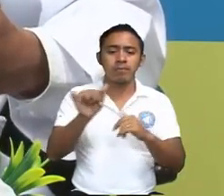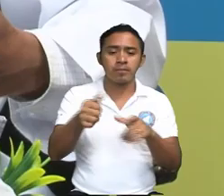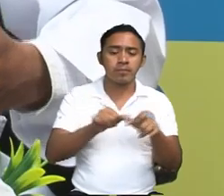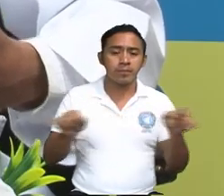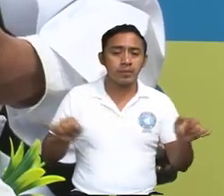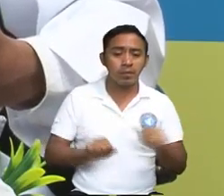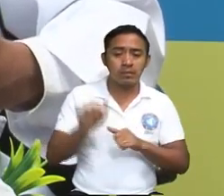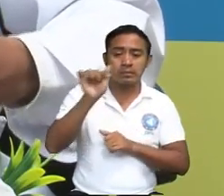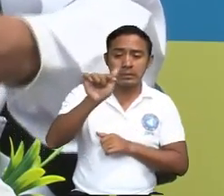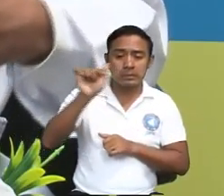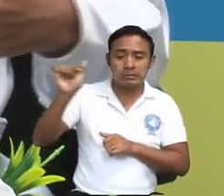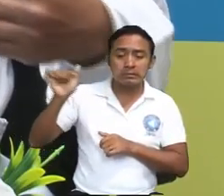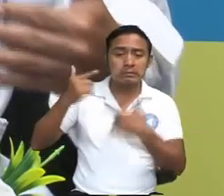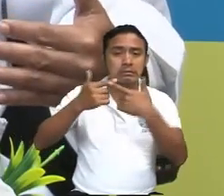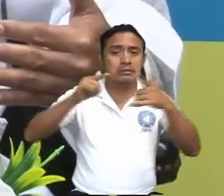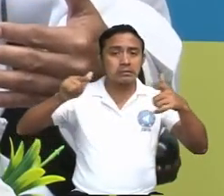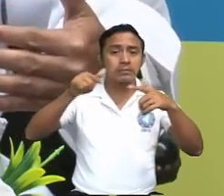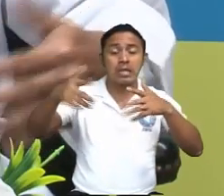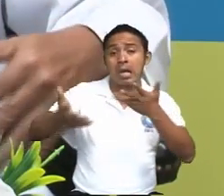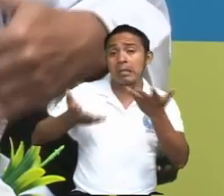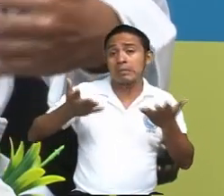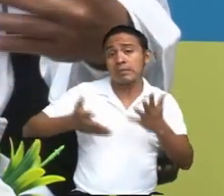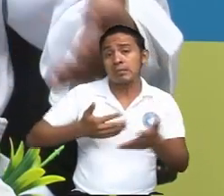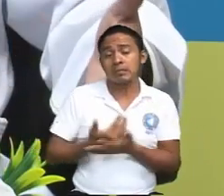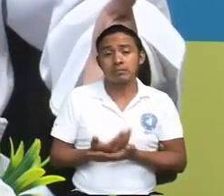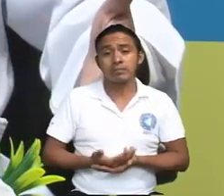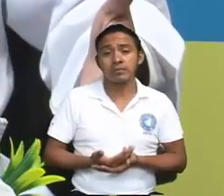silvestres que pueden, de manera accidental,